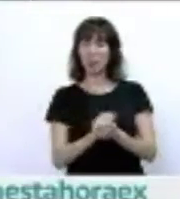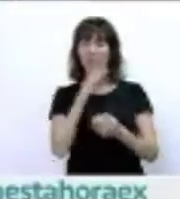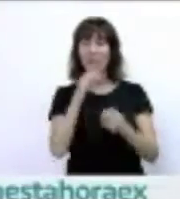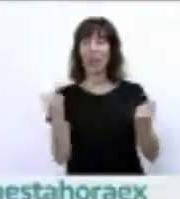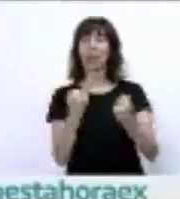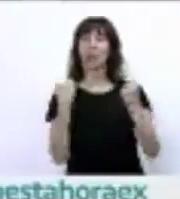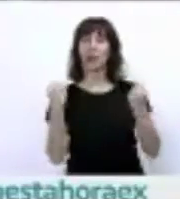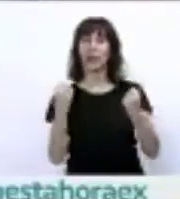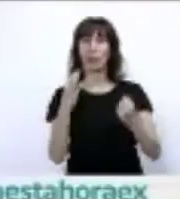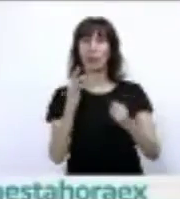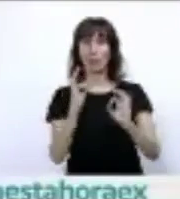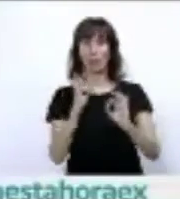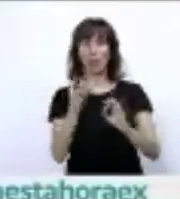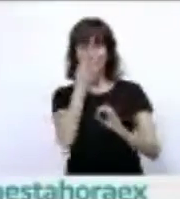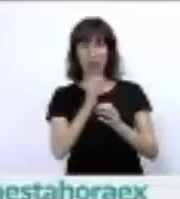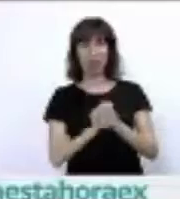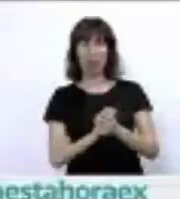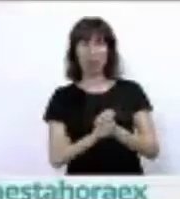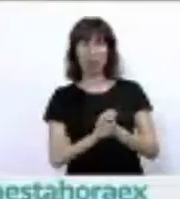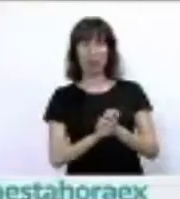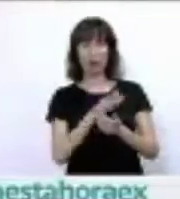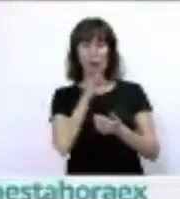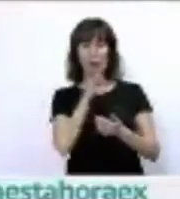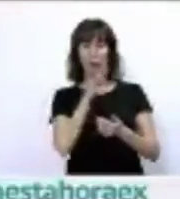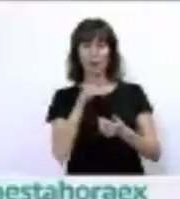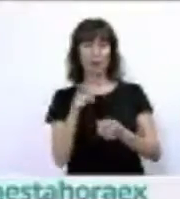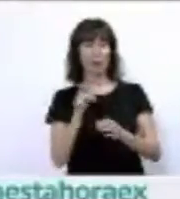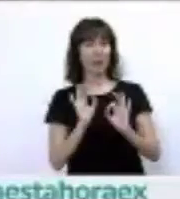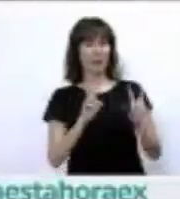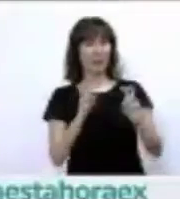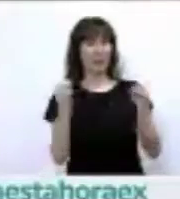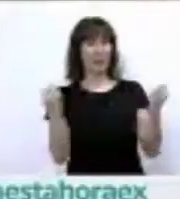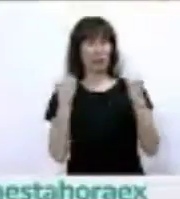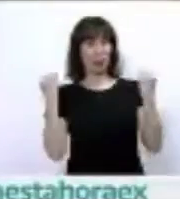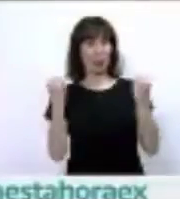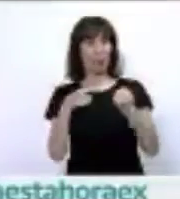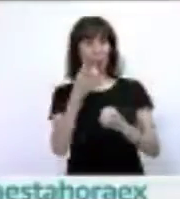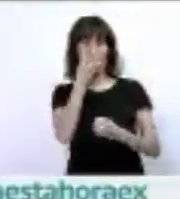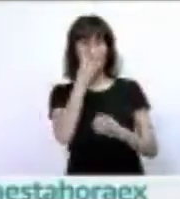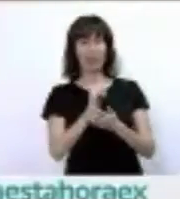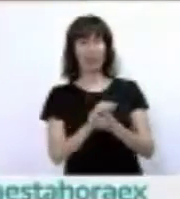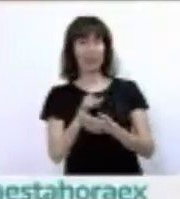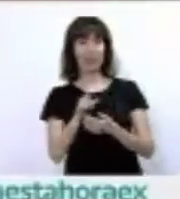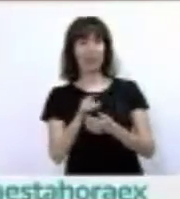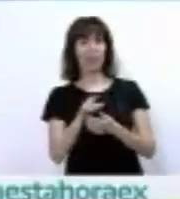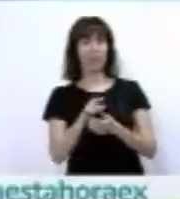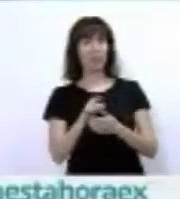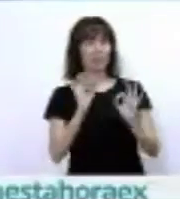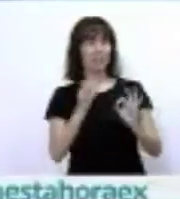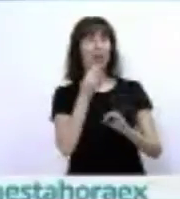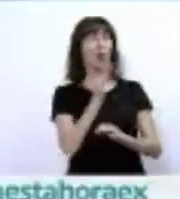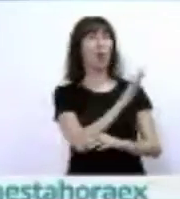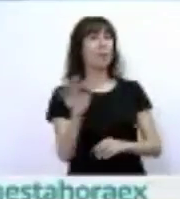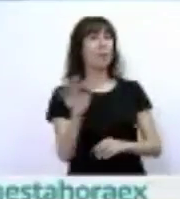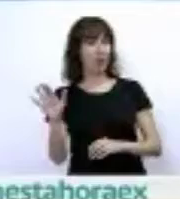de Turtel Poltrona. Pita, pues, es parte de la actuación, ¿vale? Es parte de la actuación de este payaso, que es una eminencia en su género. Lleva